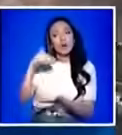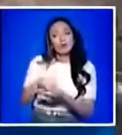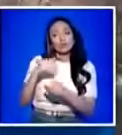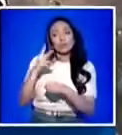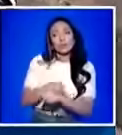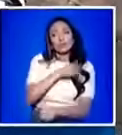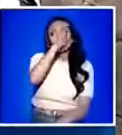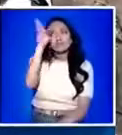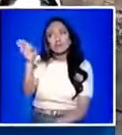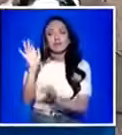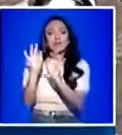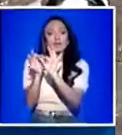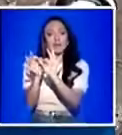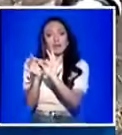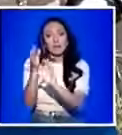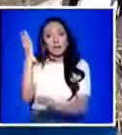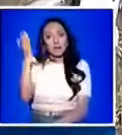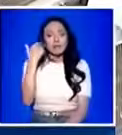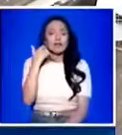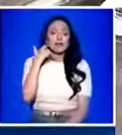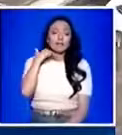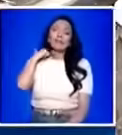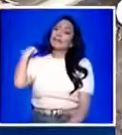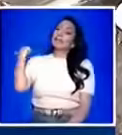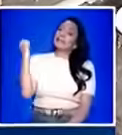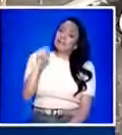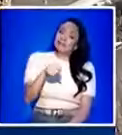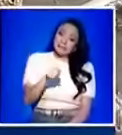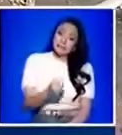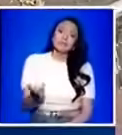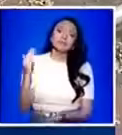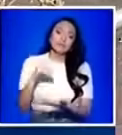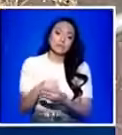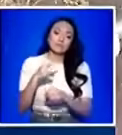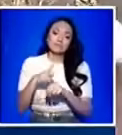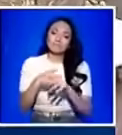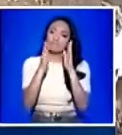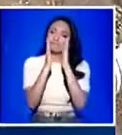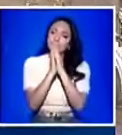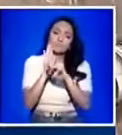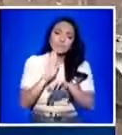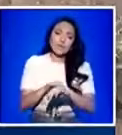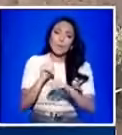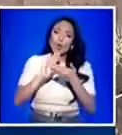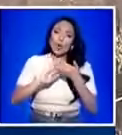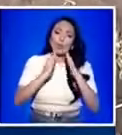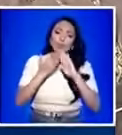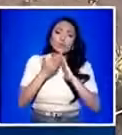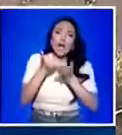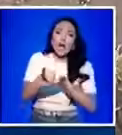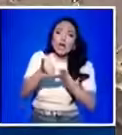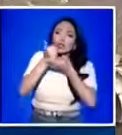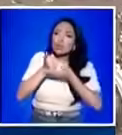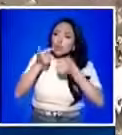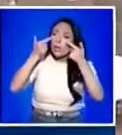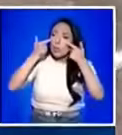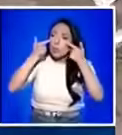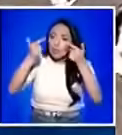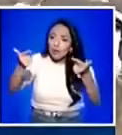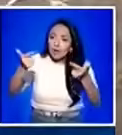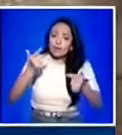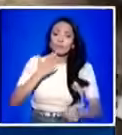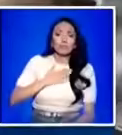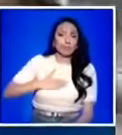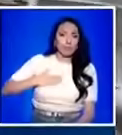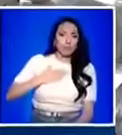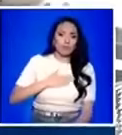nos toca restituir. Entonces sí, vuelvo y repito un llamado a todos los ciudadanos, a todos los vecinos y